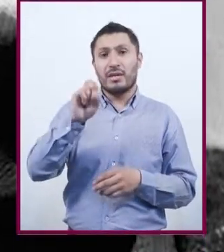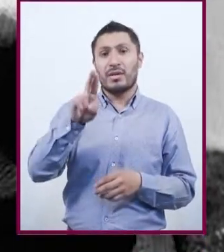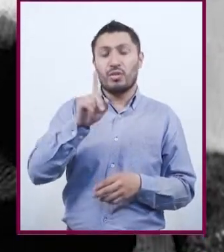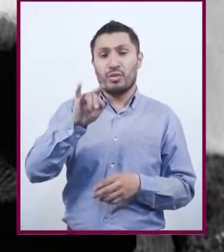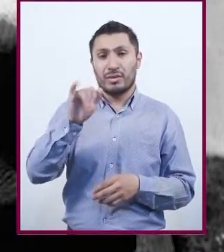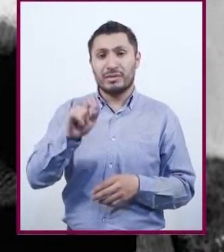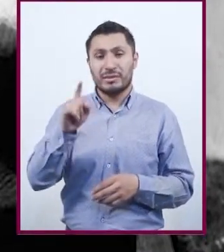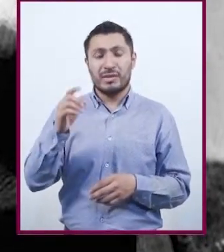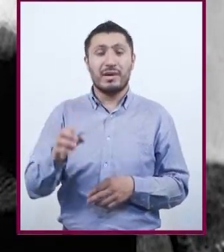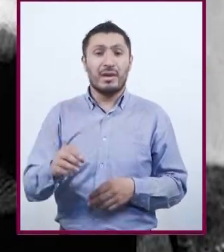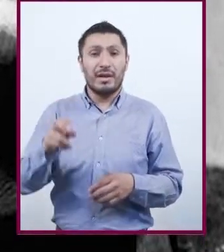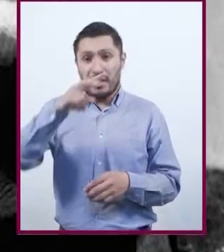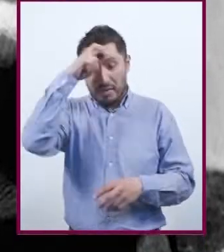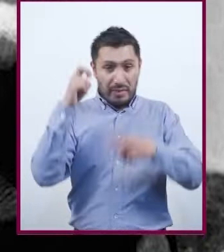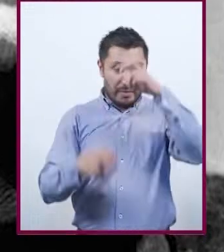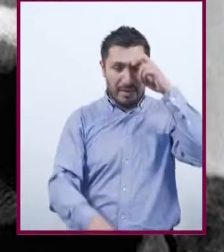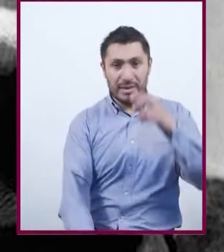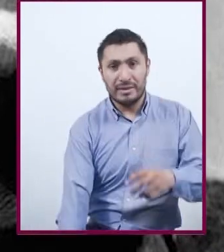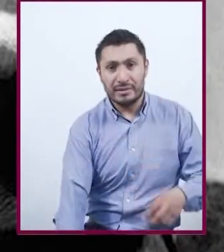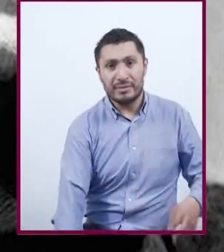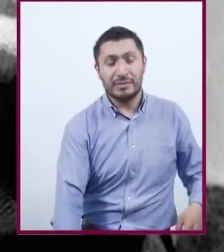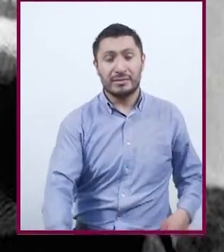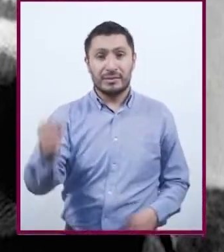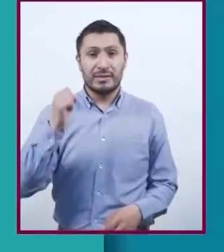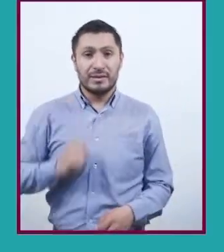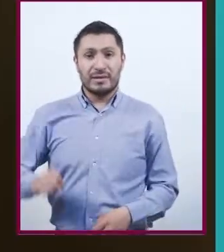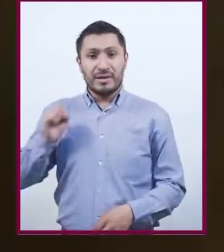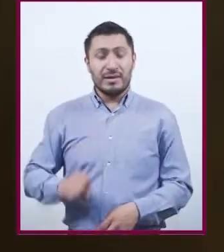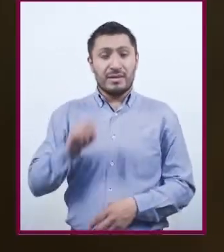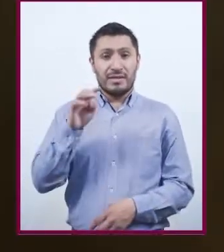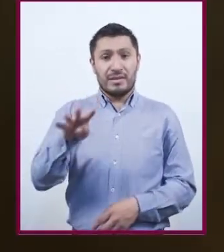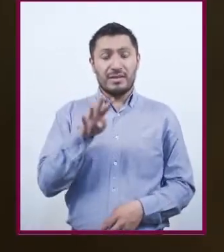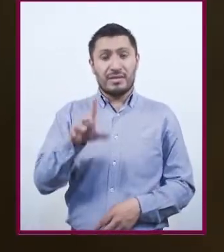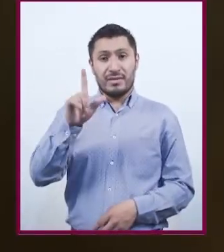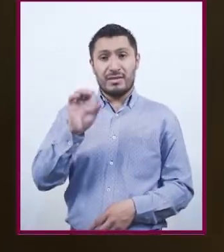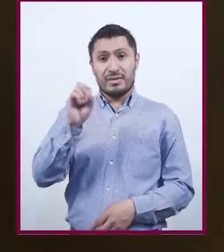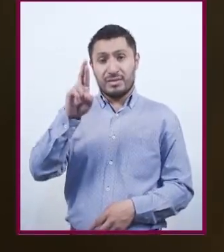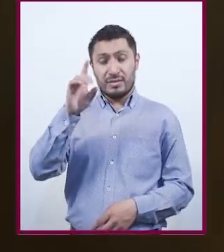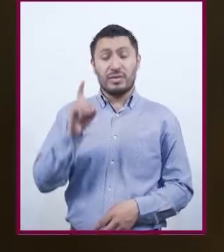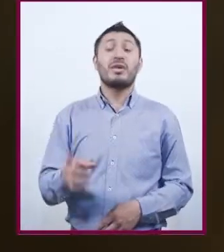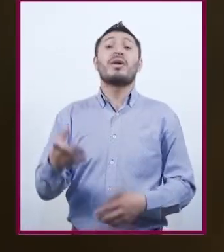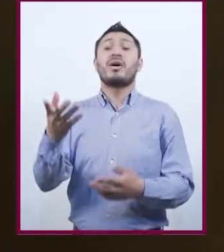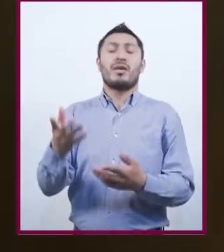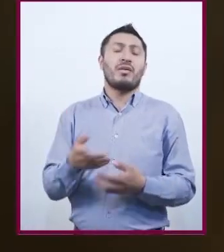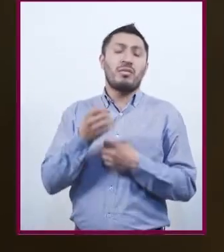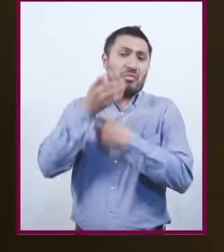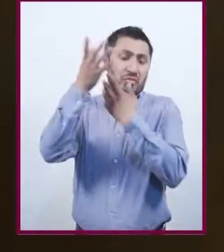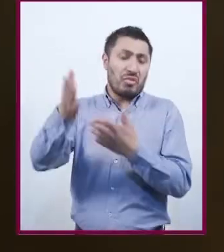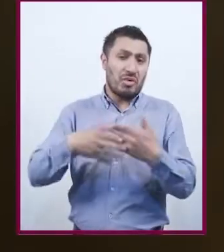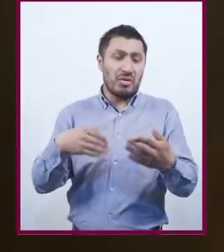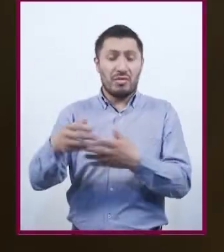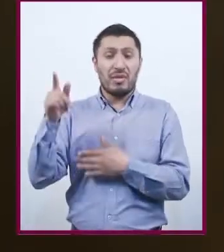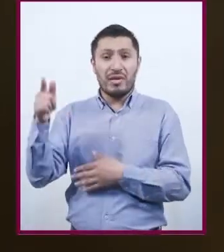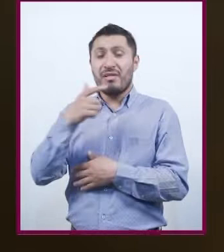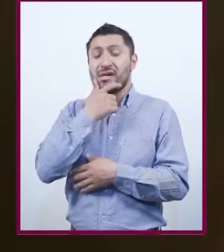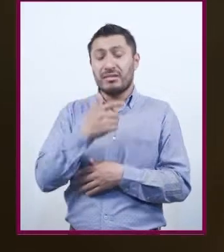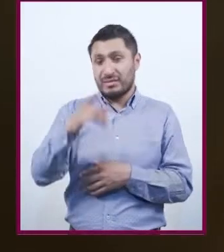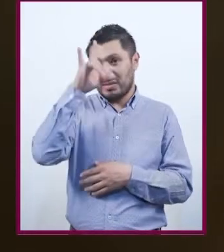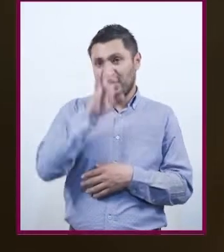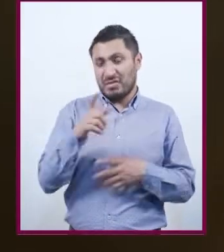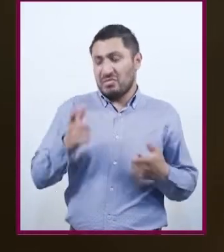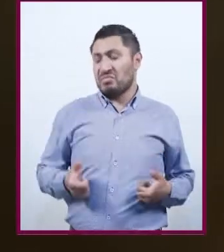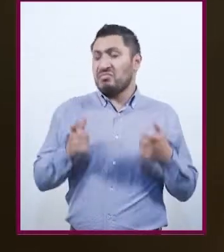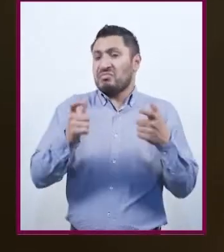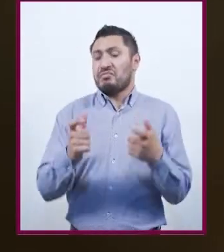Suiza, durante un curioso verano. A principios del siglo XIX, Lord Byron era el poeta de moda en su natal Inglaterra.